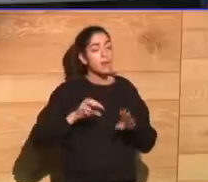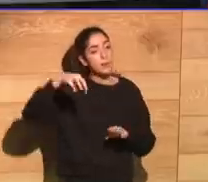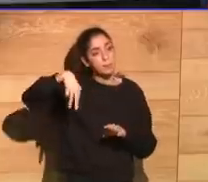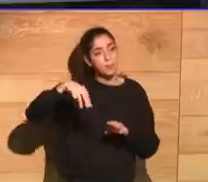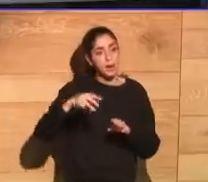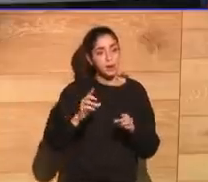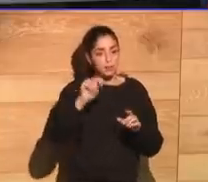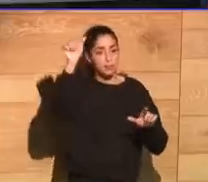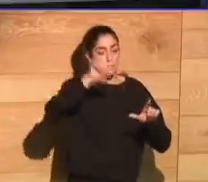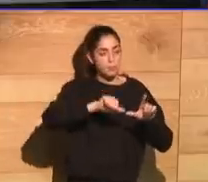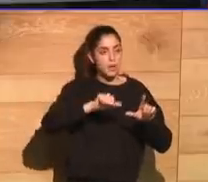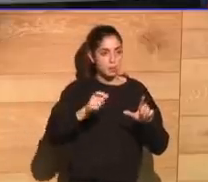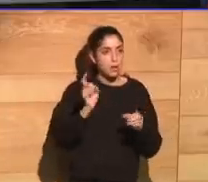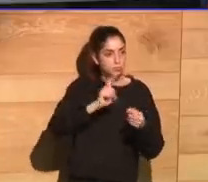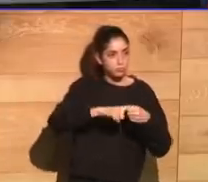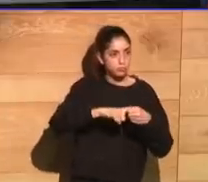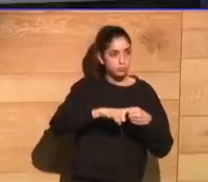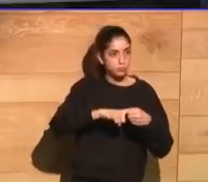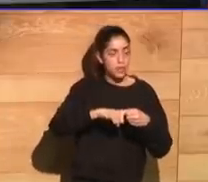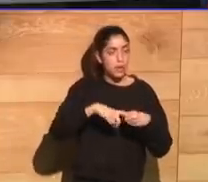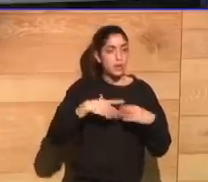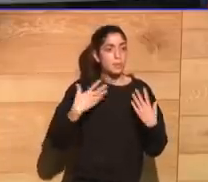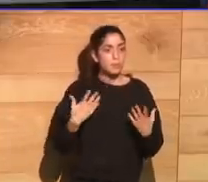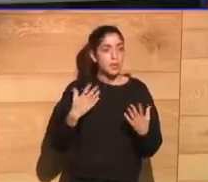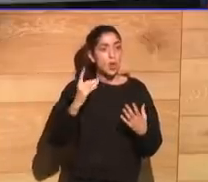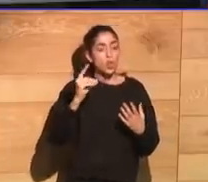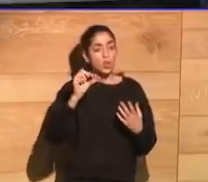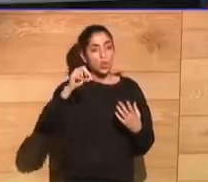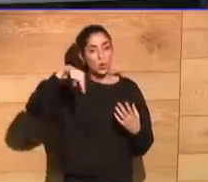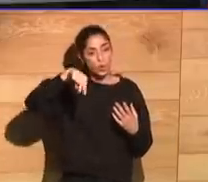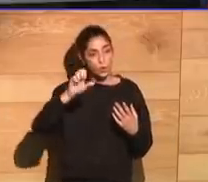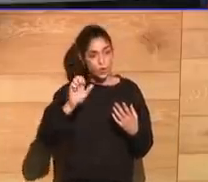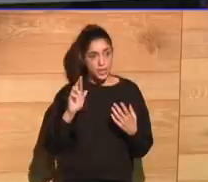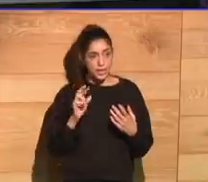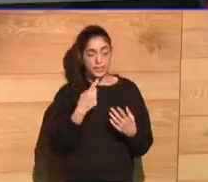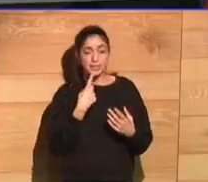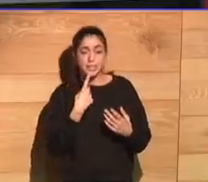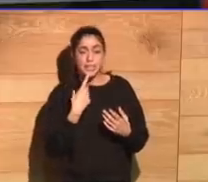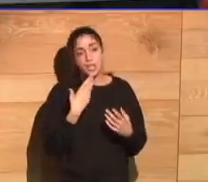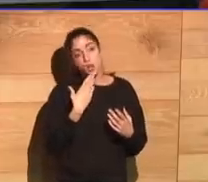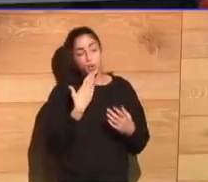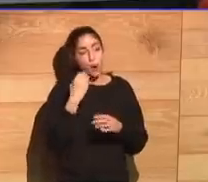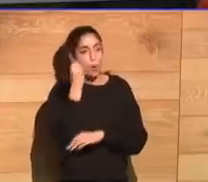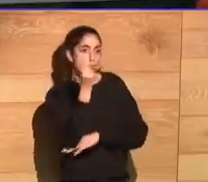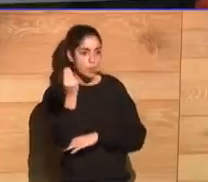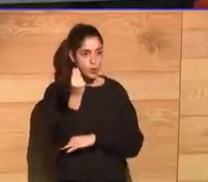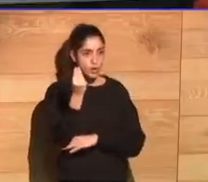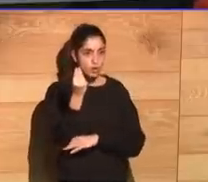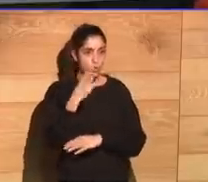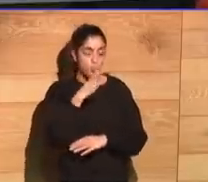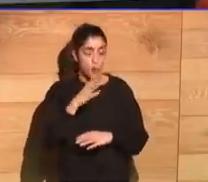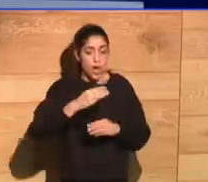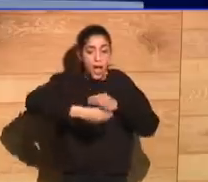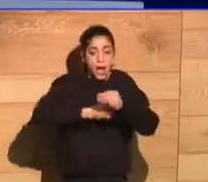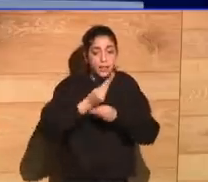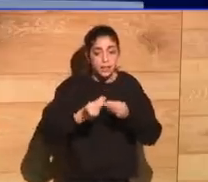de ahí dice Donner que fue like a doll. O sea, que hizo todo lo que él le pidió. Like a doll fue. Mira, es que parece una tontería, pero